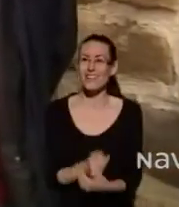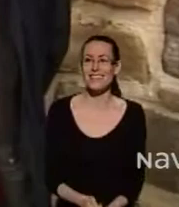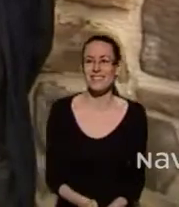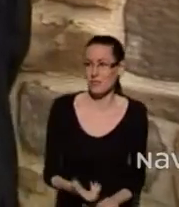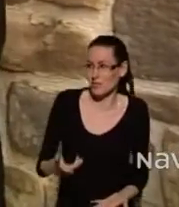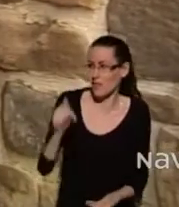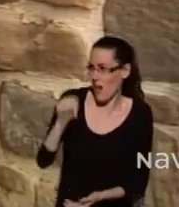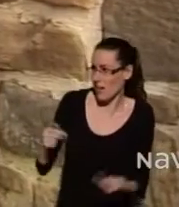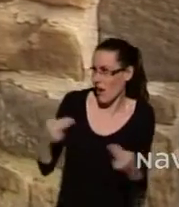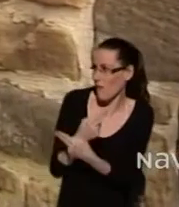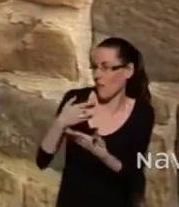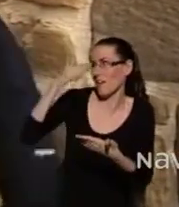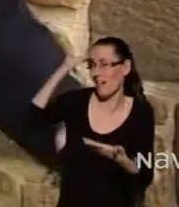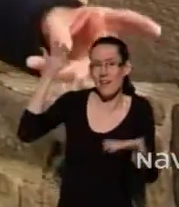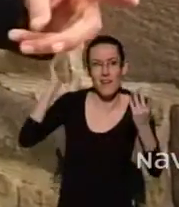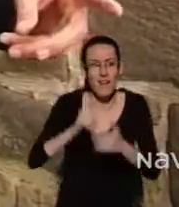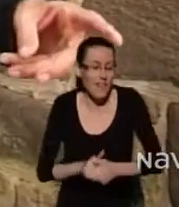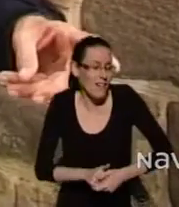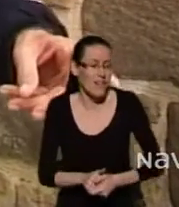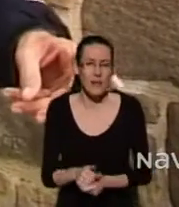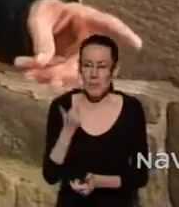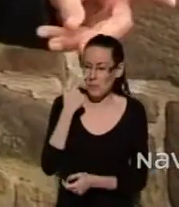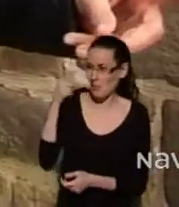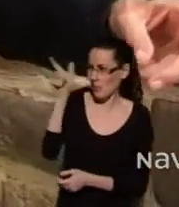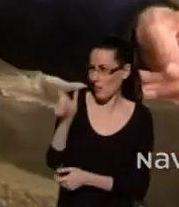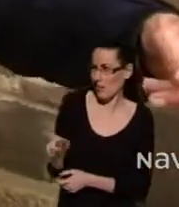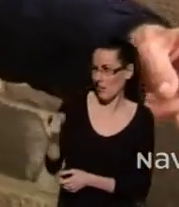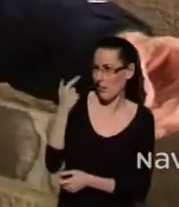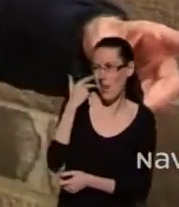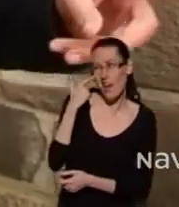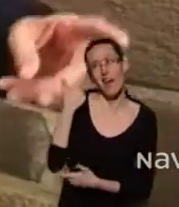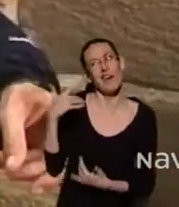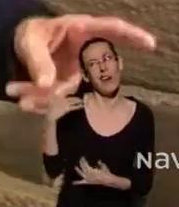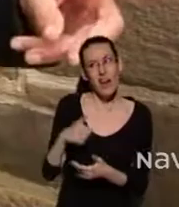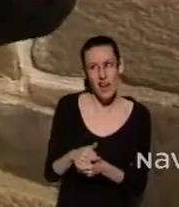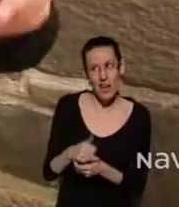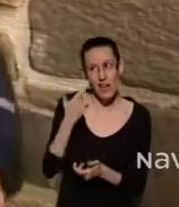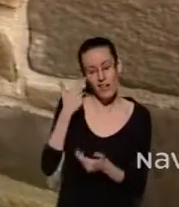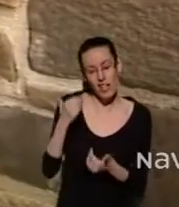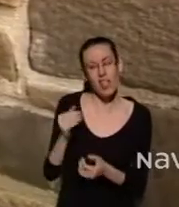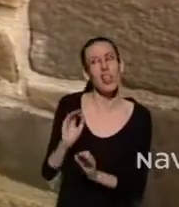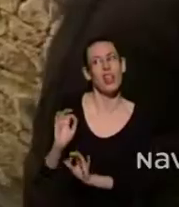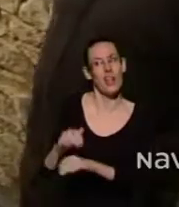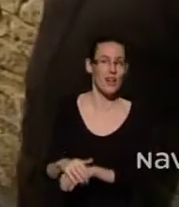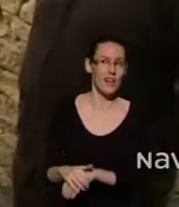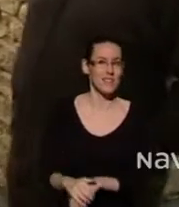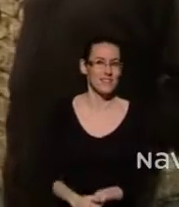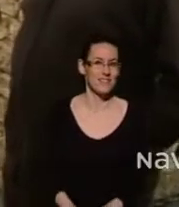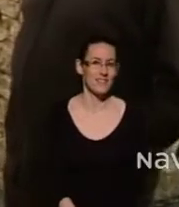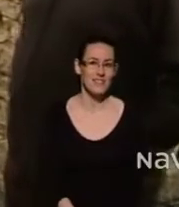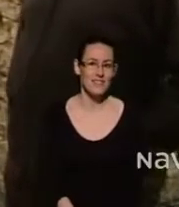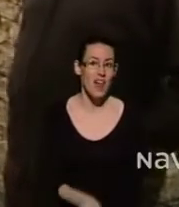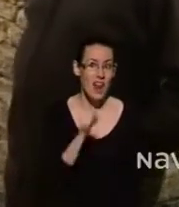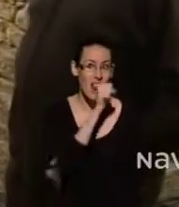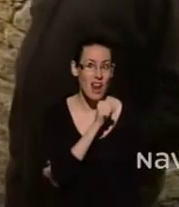pues ¿qué te crees tú? Va, oye, la pinta que tiene esta ya puede ir sin manta la dula ya. Ya puede ir sin manta la dula. Por un